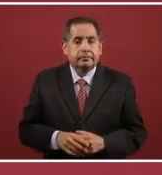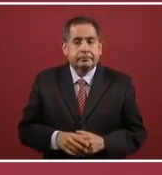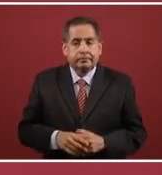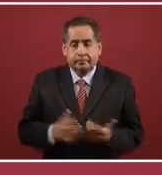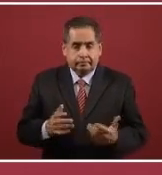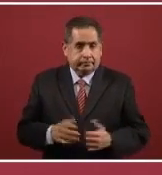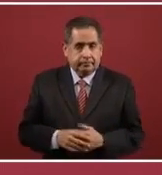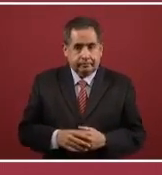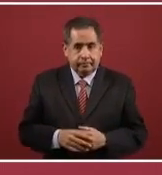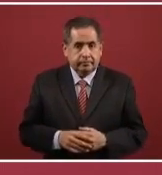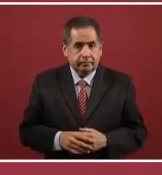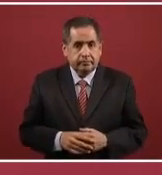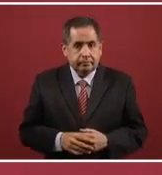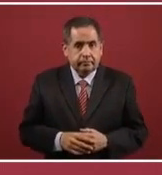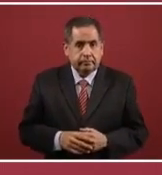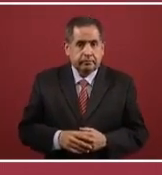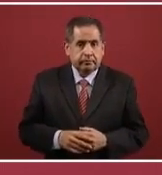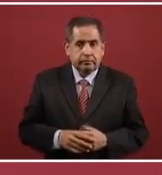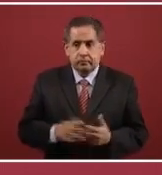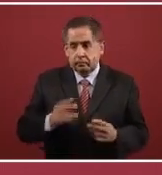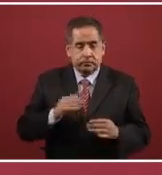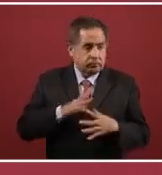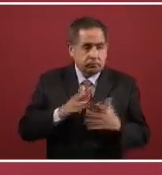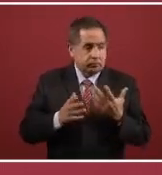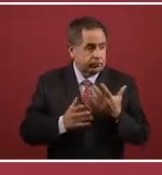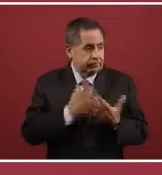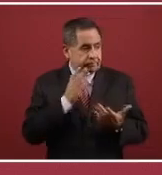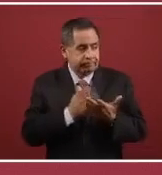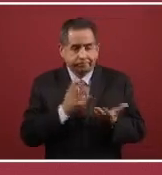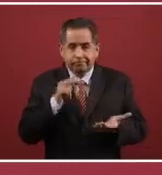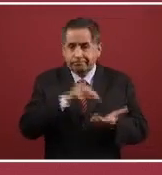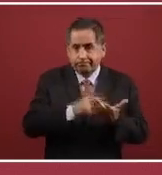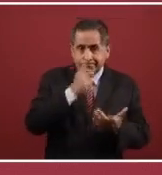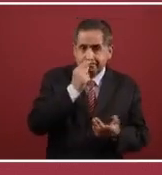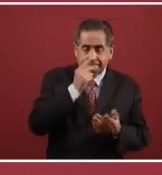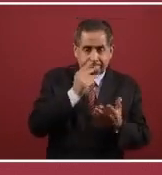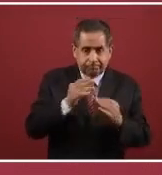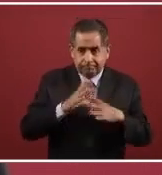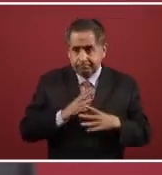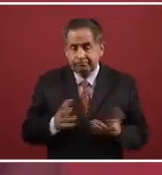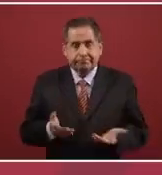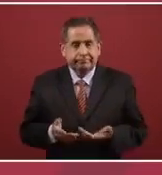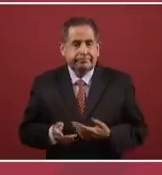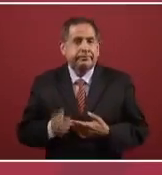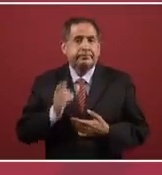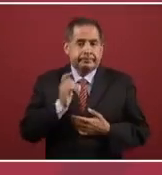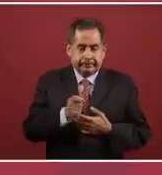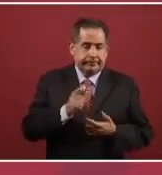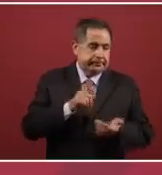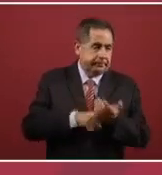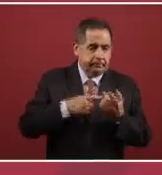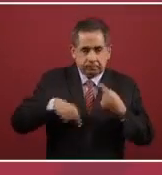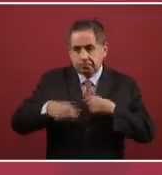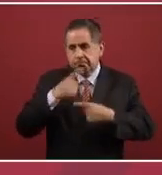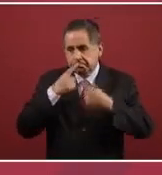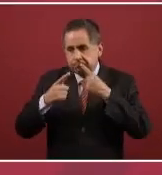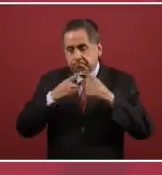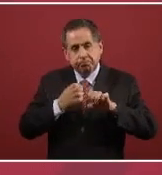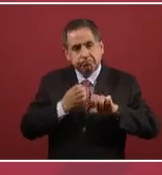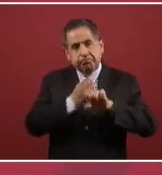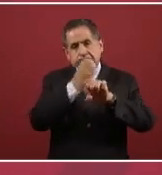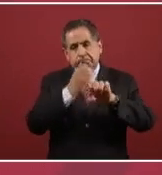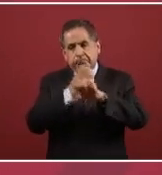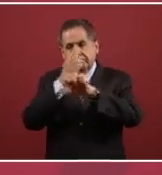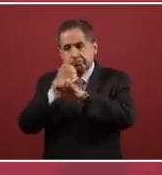O sea, no tenemos presencia. Entonces, estamos hablando con las autoridades